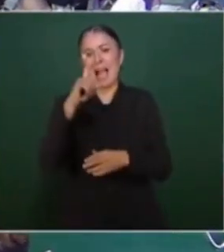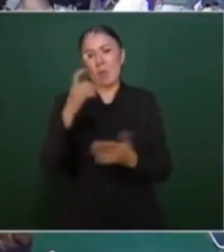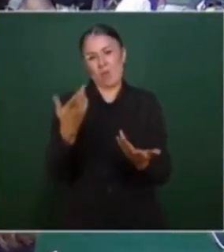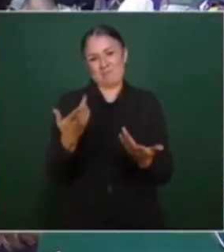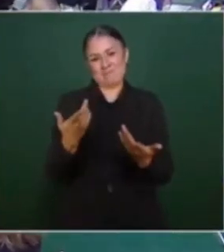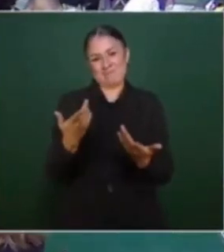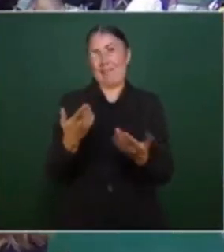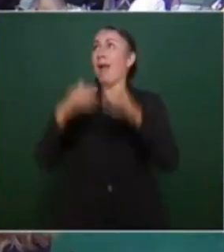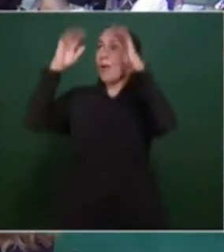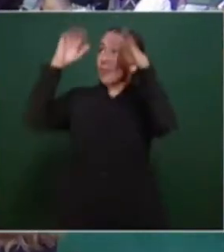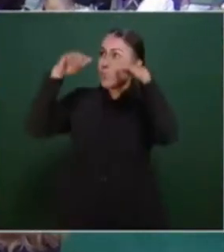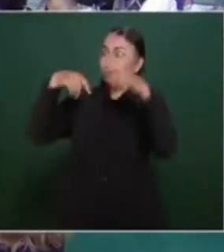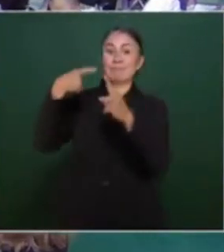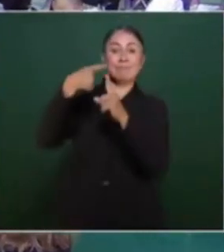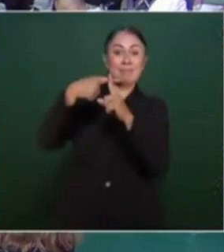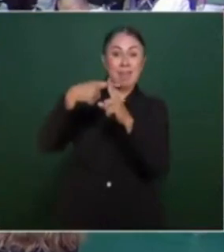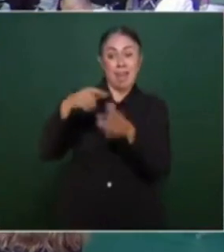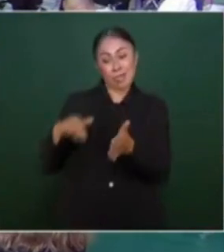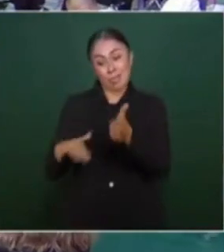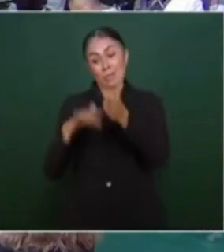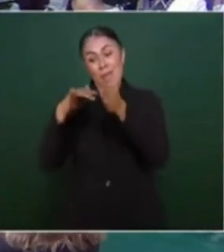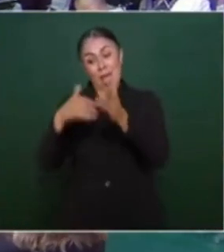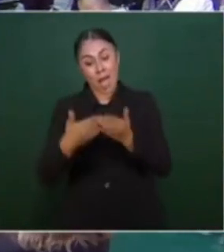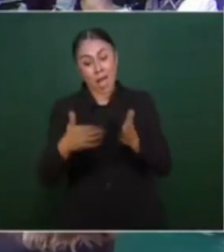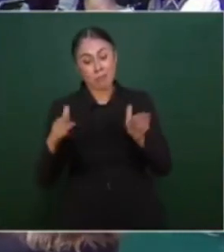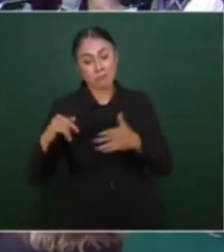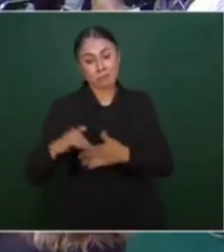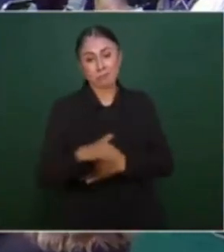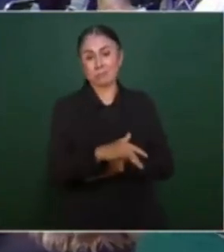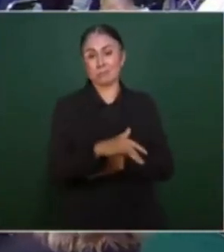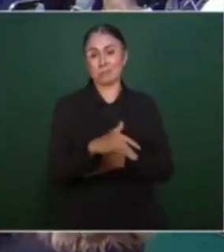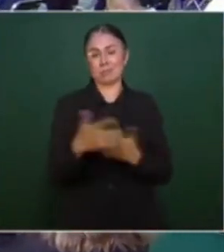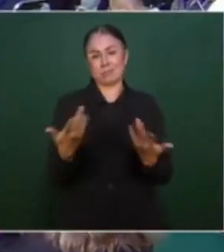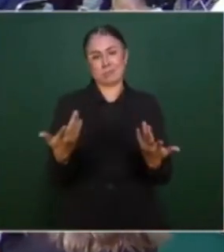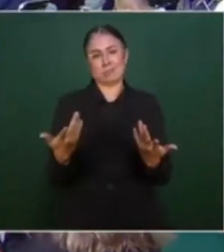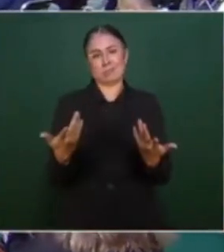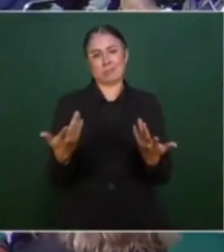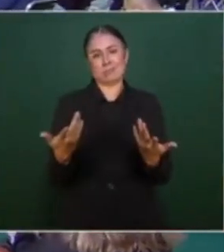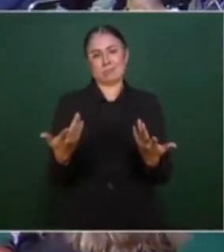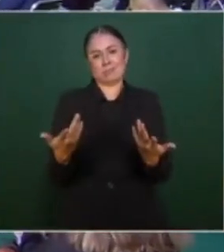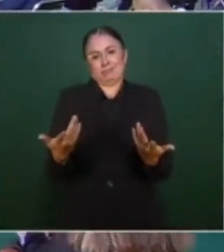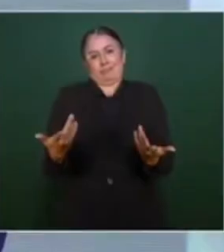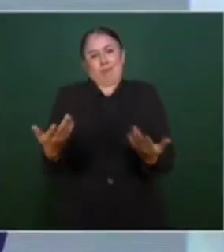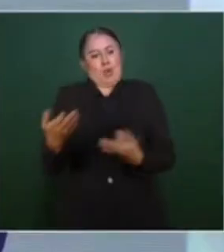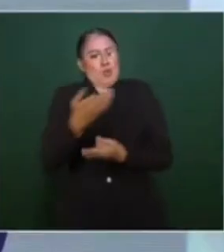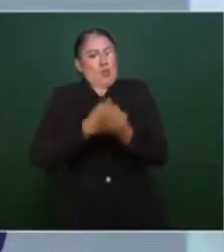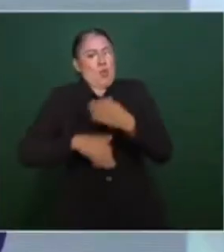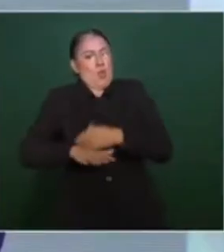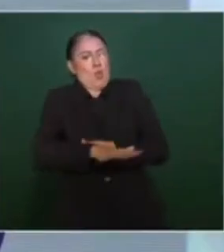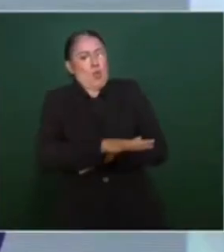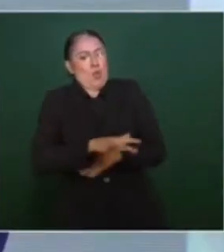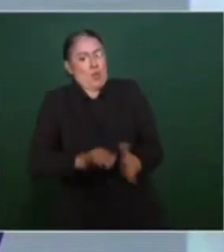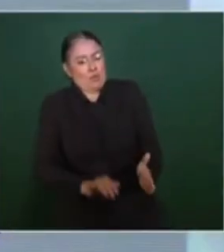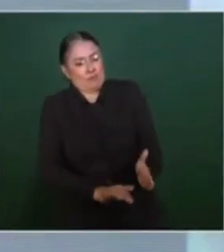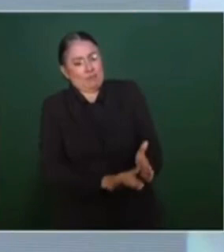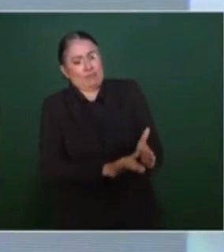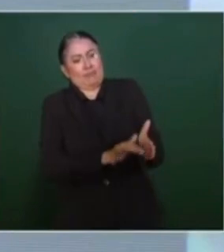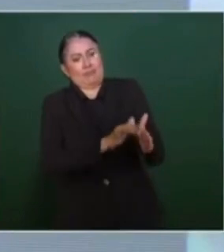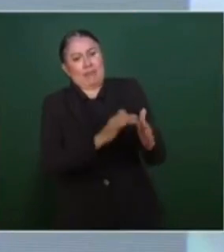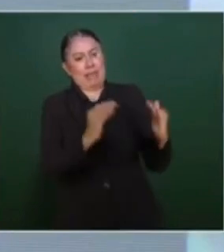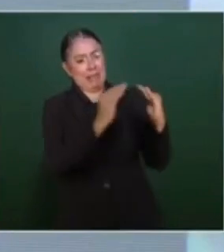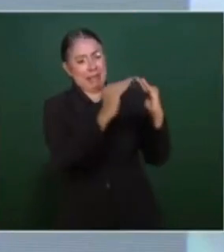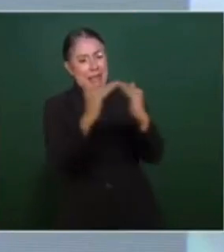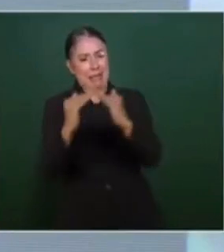de lo que tenían en los vasos y se inundaba la planicie de